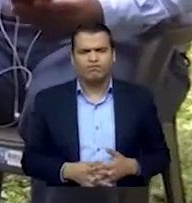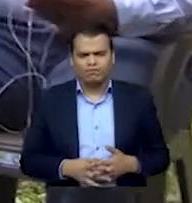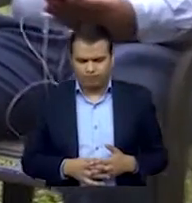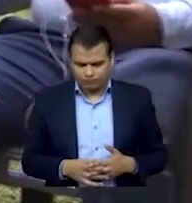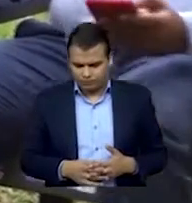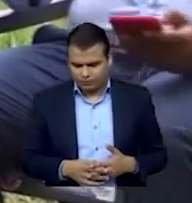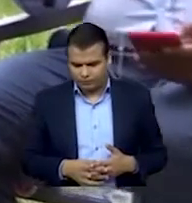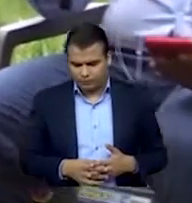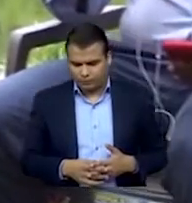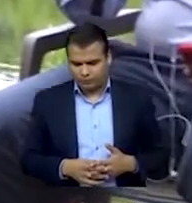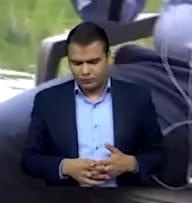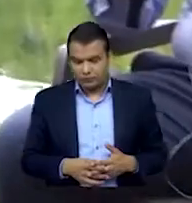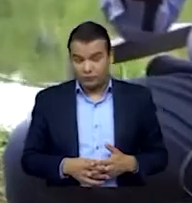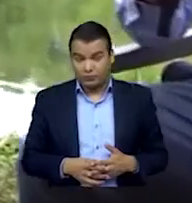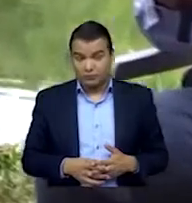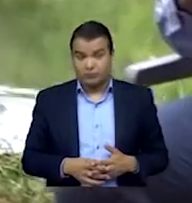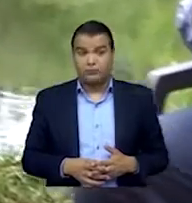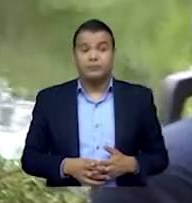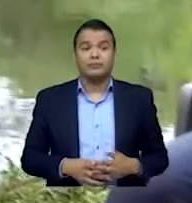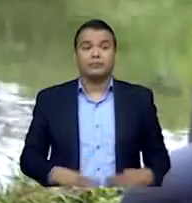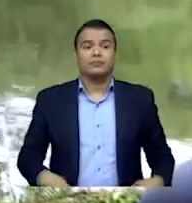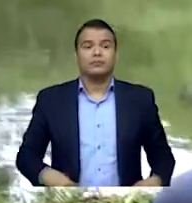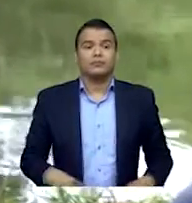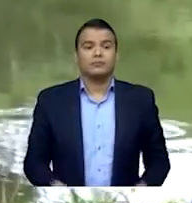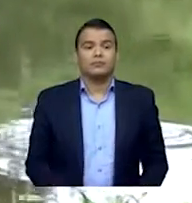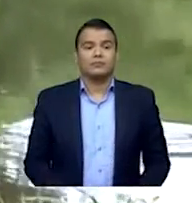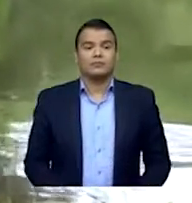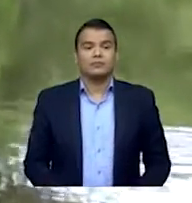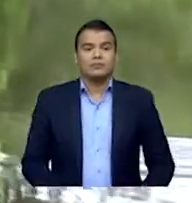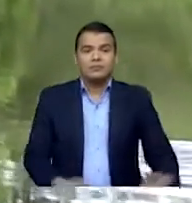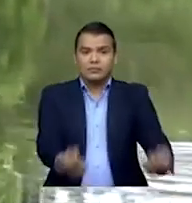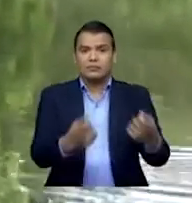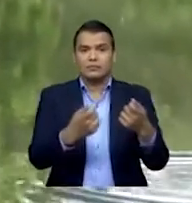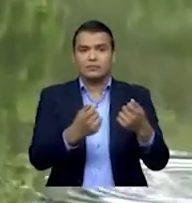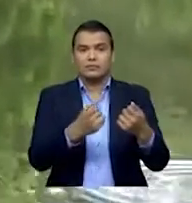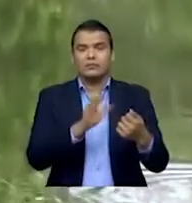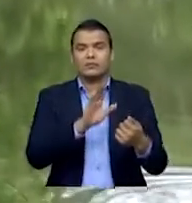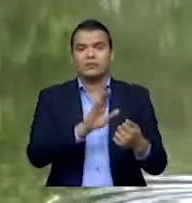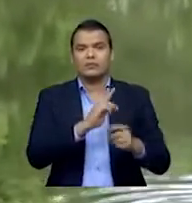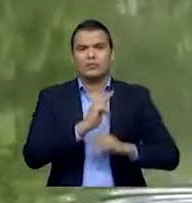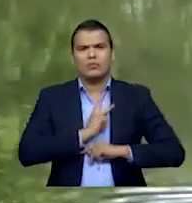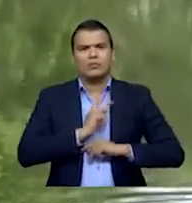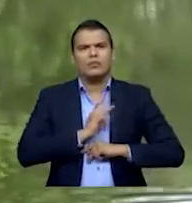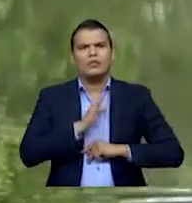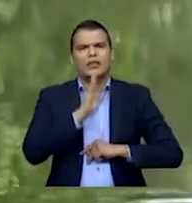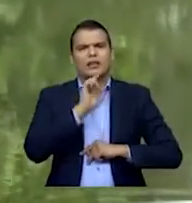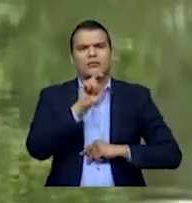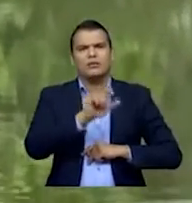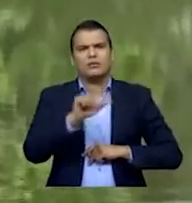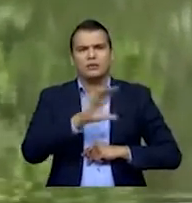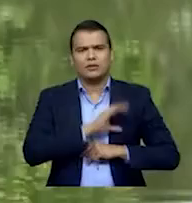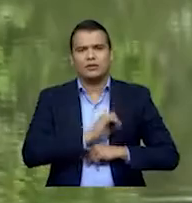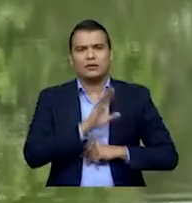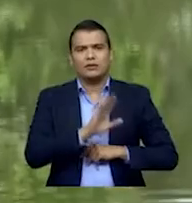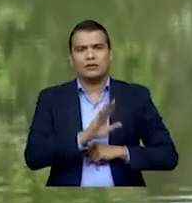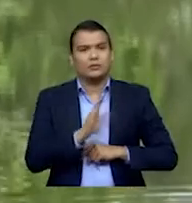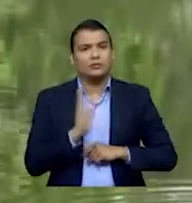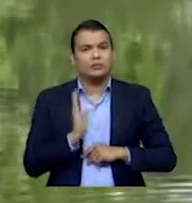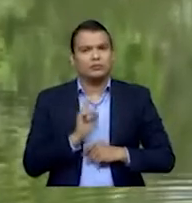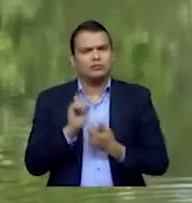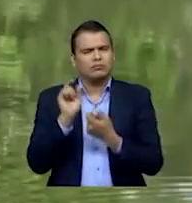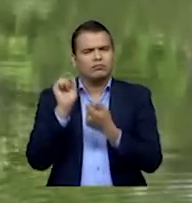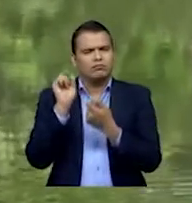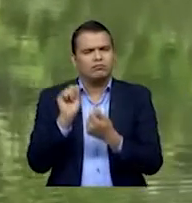garzas mira los recursos son de los caleños son de los impuestos que pagan los cullen es de la sobretasa ambiental cuánto se